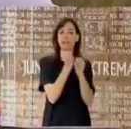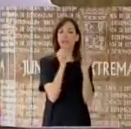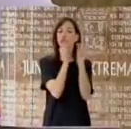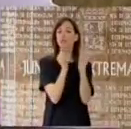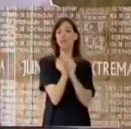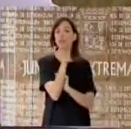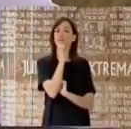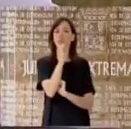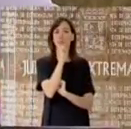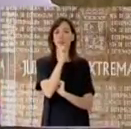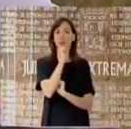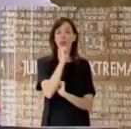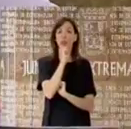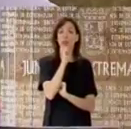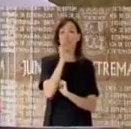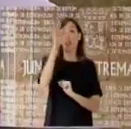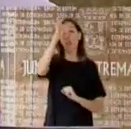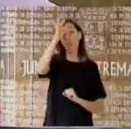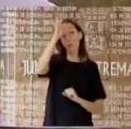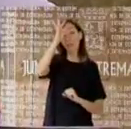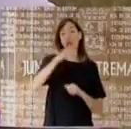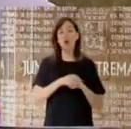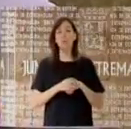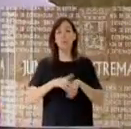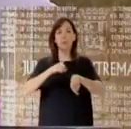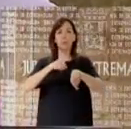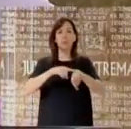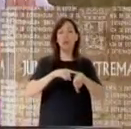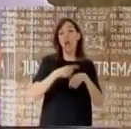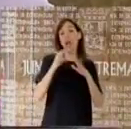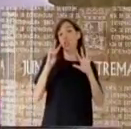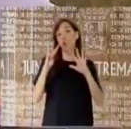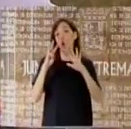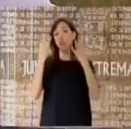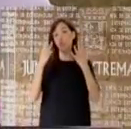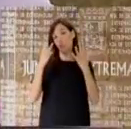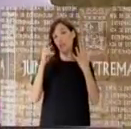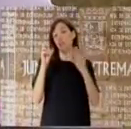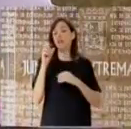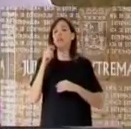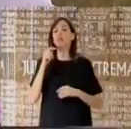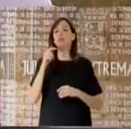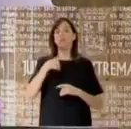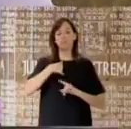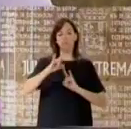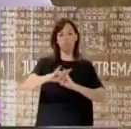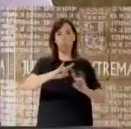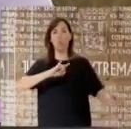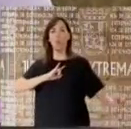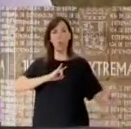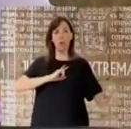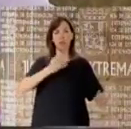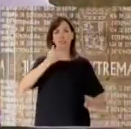es el domingo a las 22:18 horas, esta que está aquí, la consejera recibe una llamada del alcalde